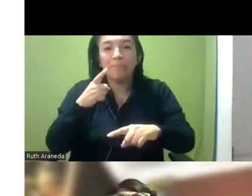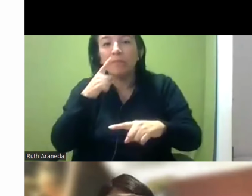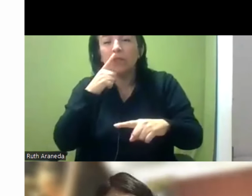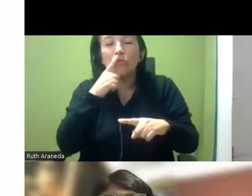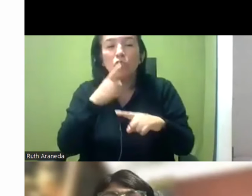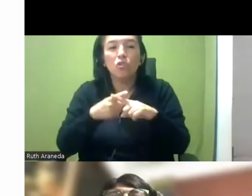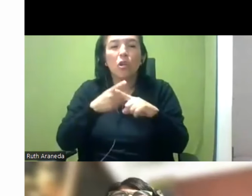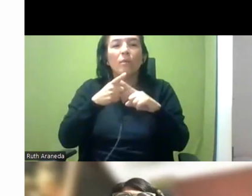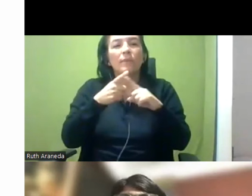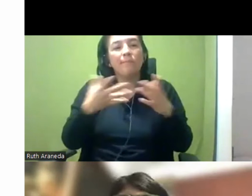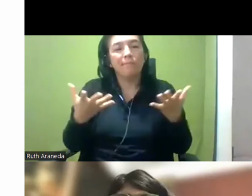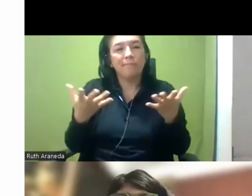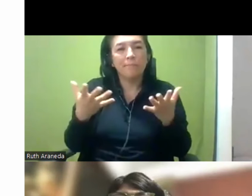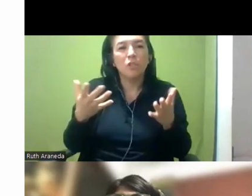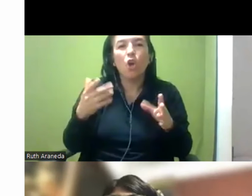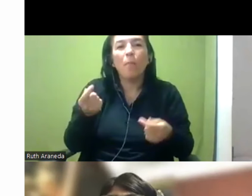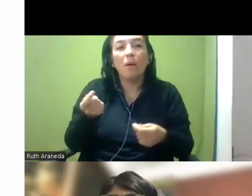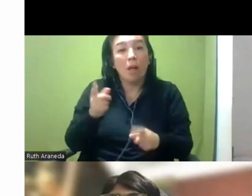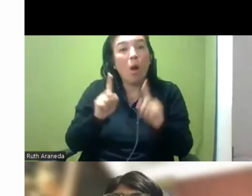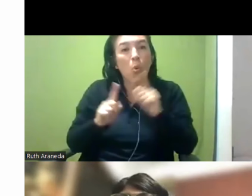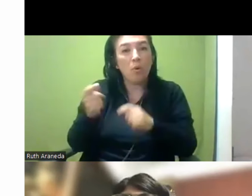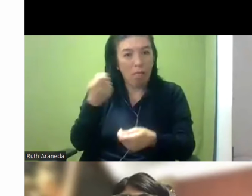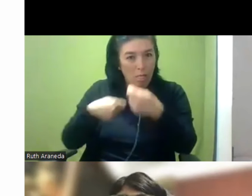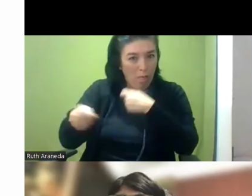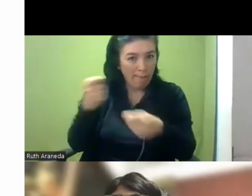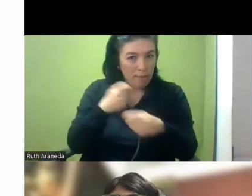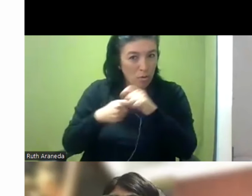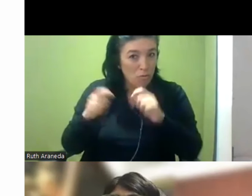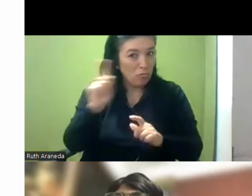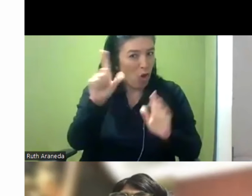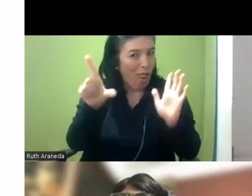está calificado como tráfico ilícito, o sea, ilegal,